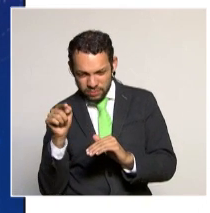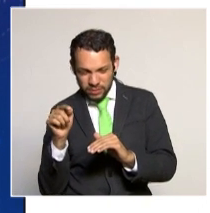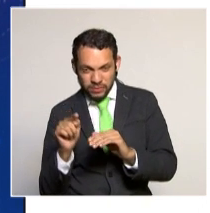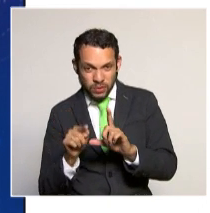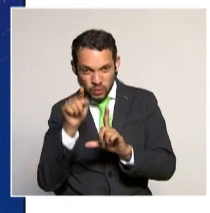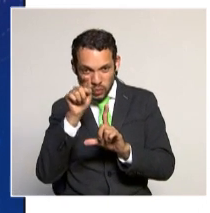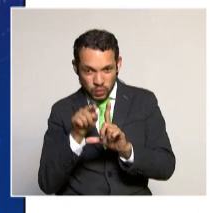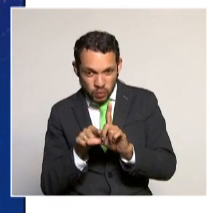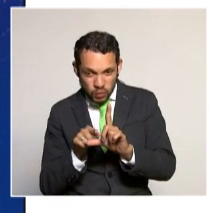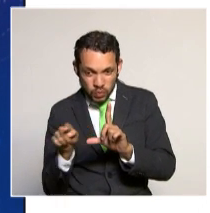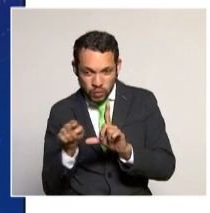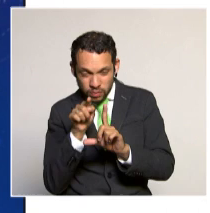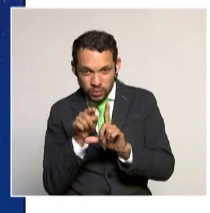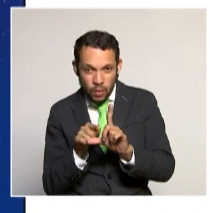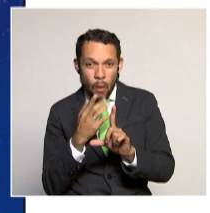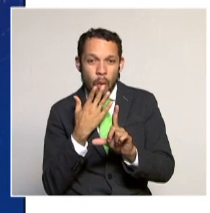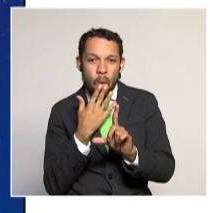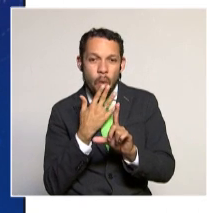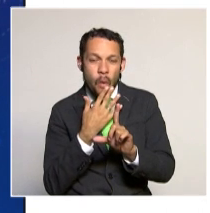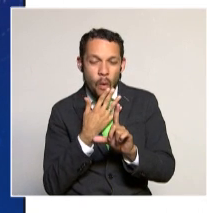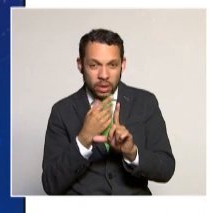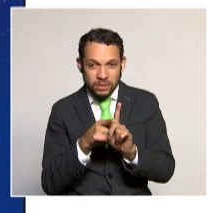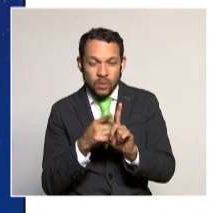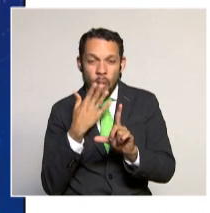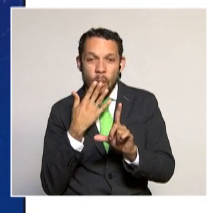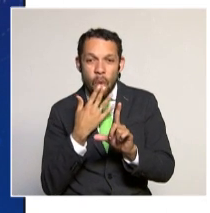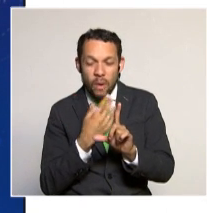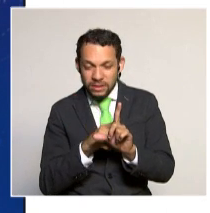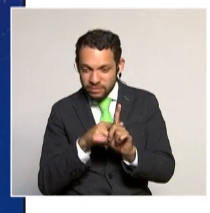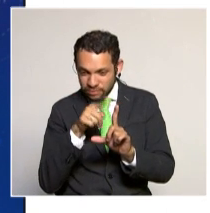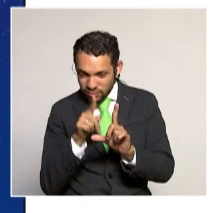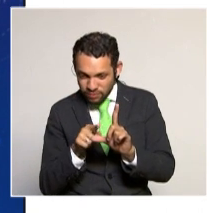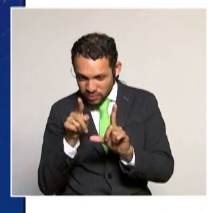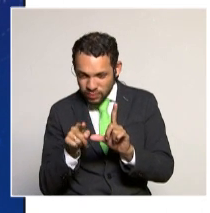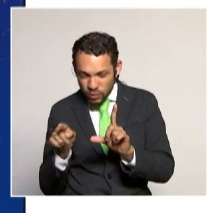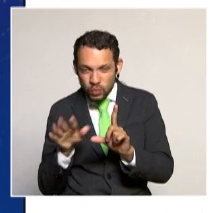escala inferior, voy a rayar por acá, se ven los colores, ¿sí?